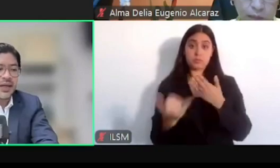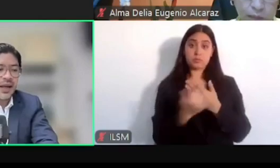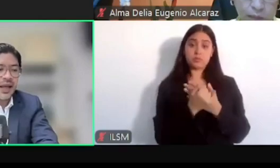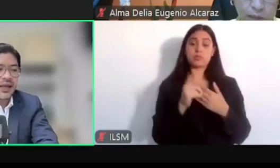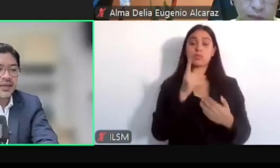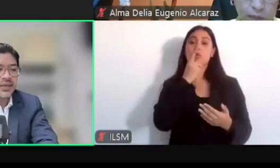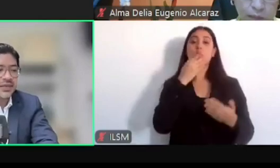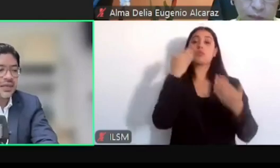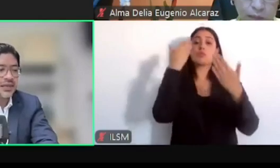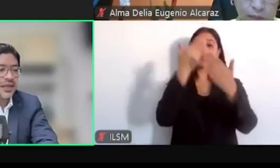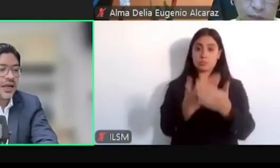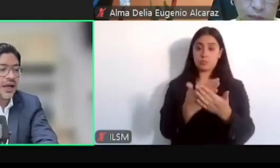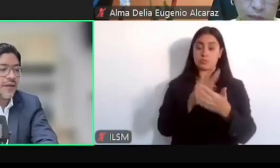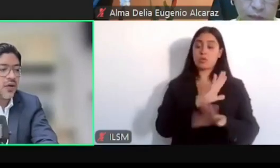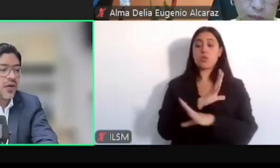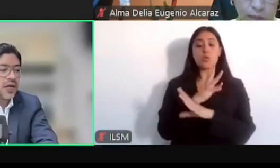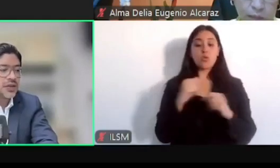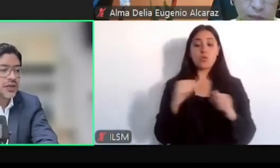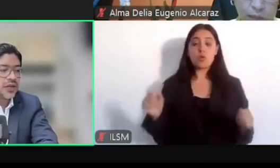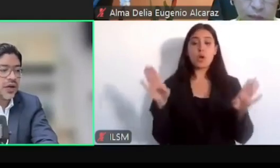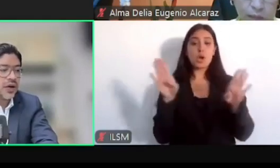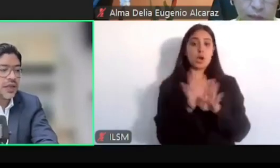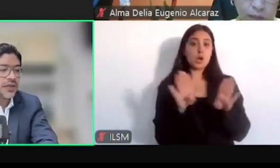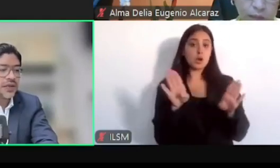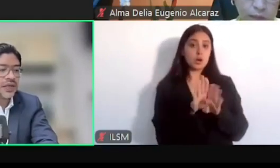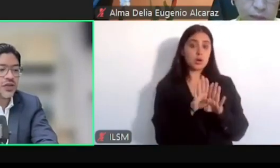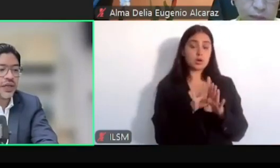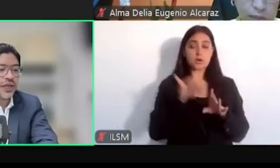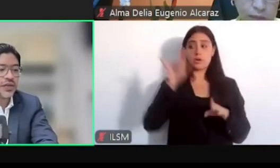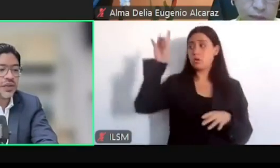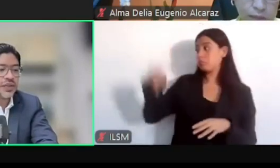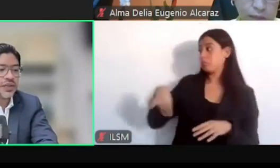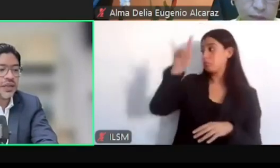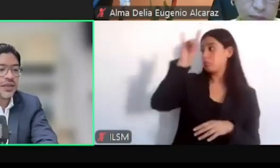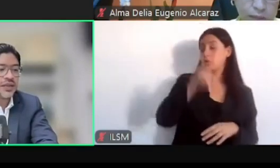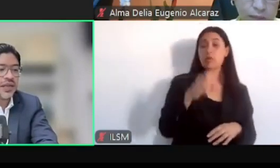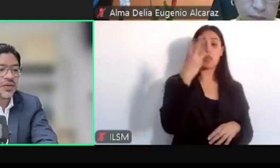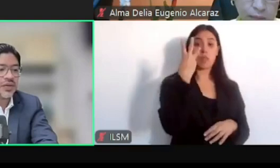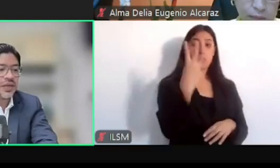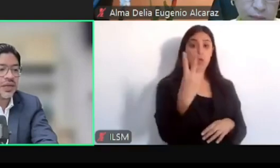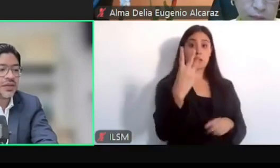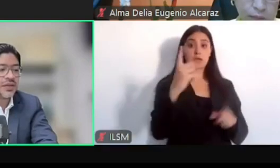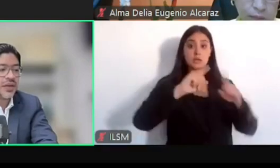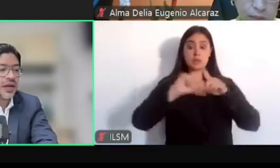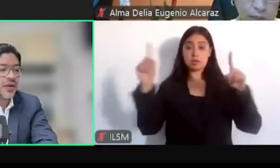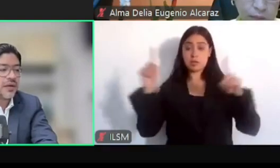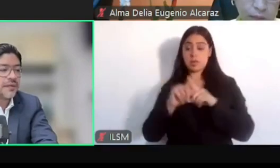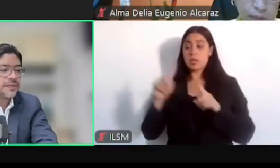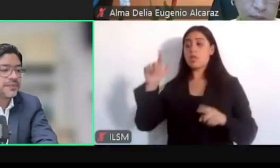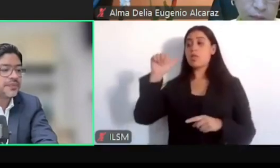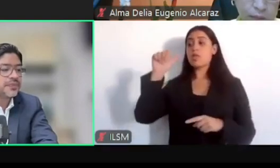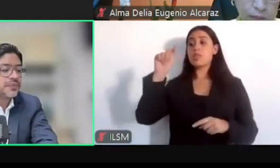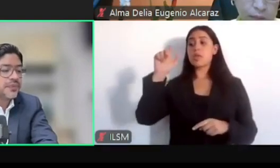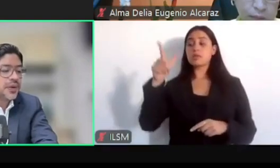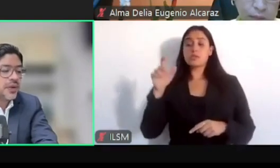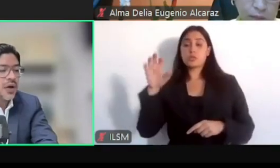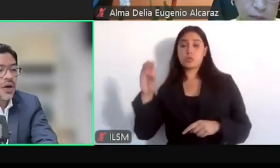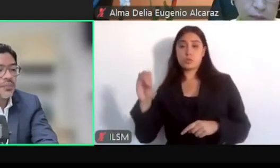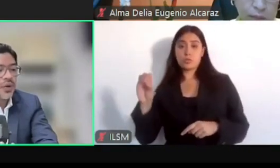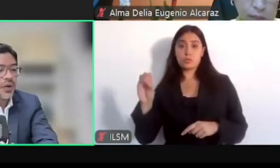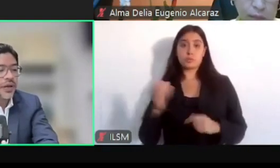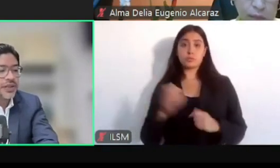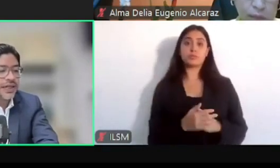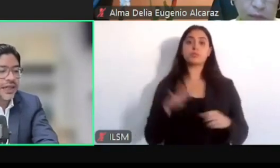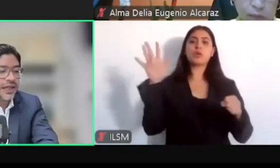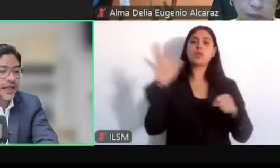declarar la inexistencia de la colocación de lonas en tres ubicaciones distintas de la ciudad de tasco del arcón